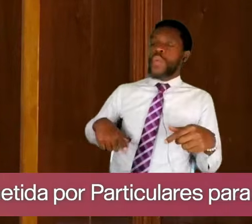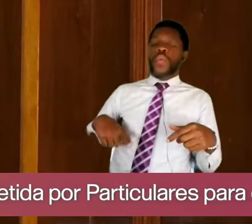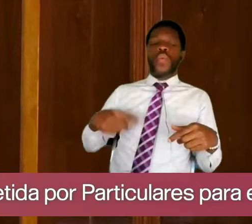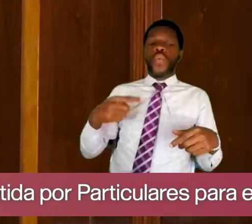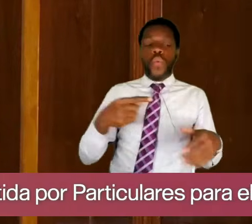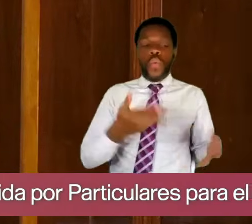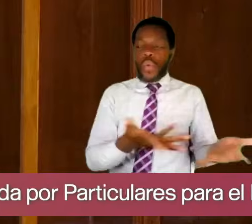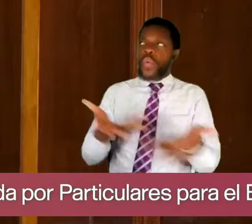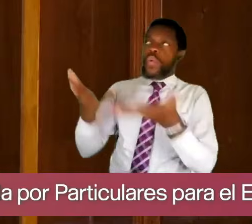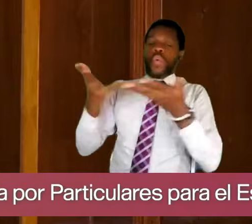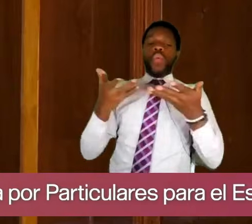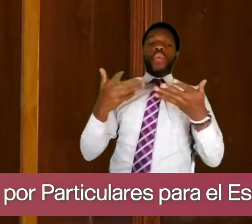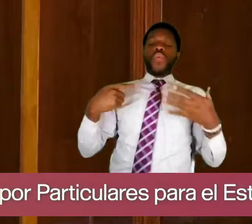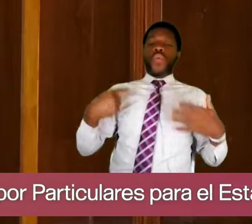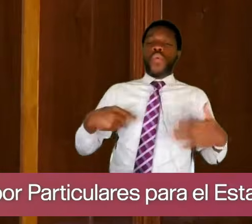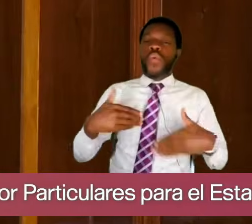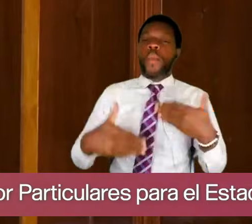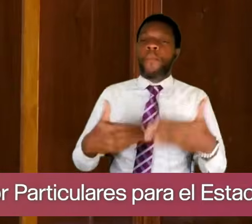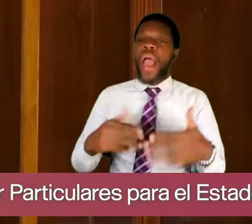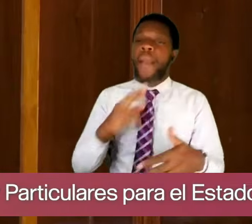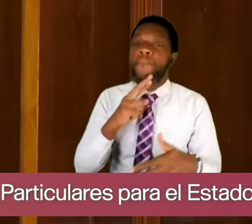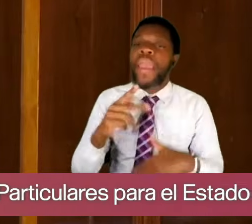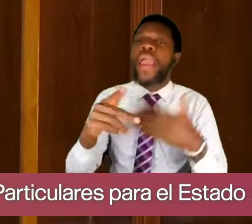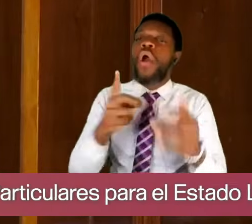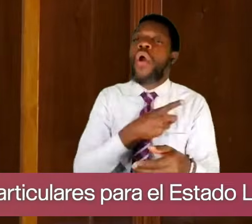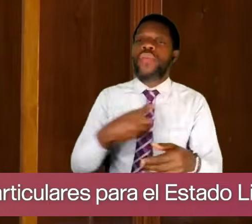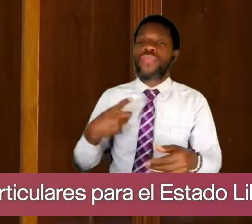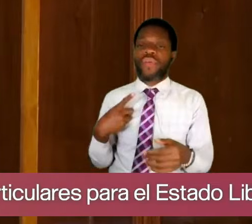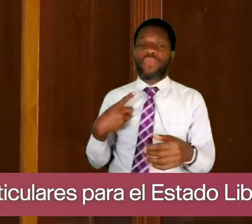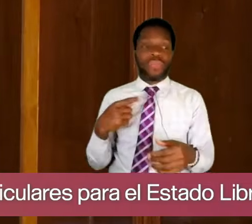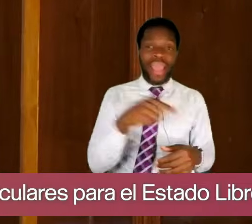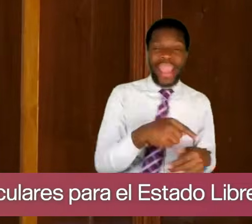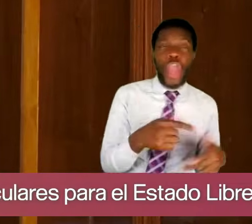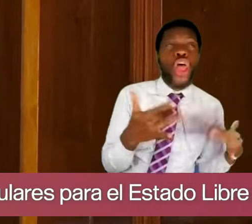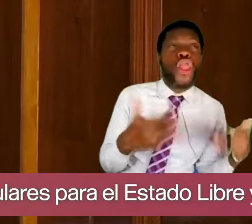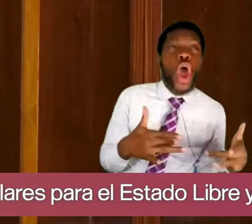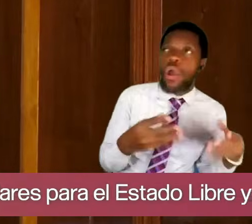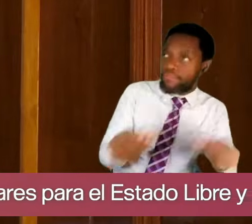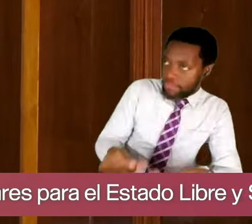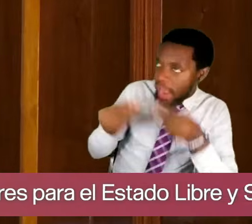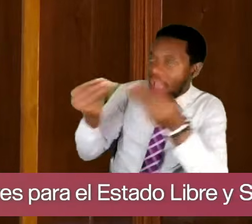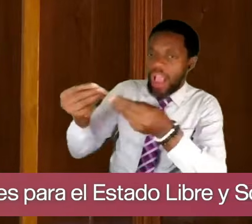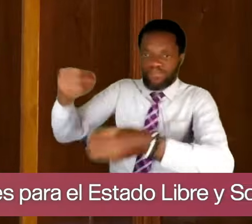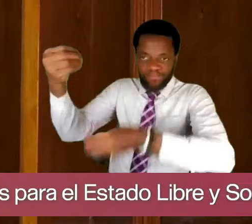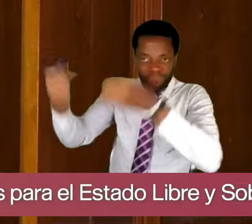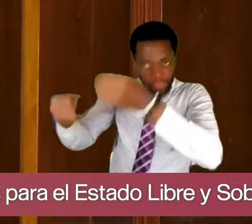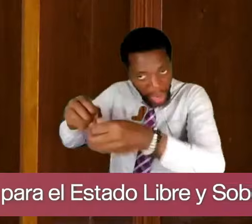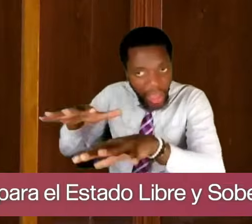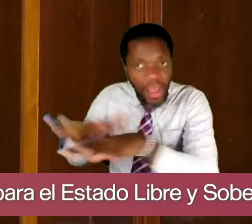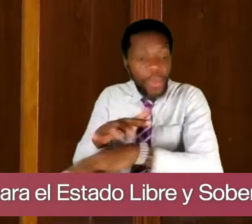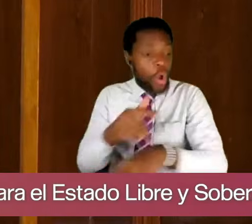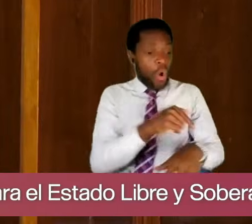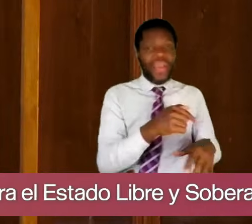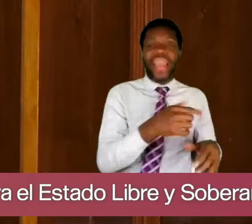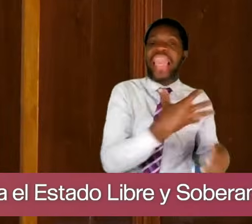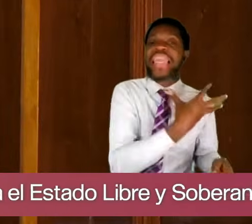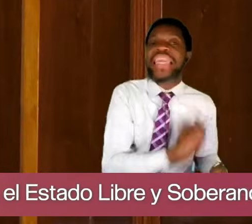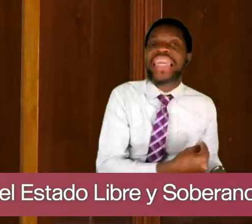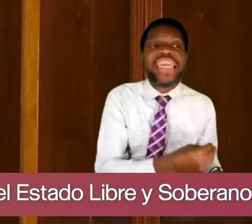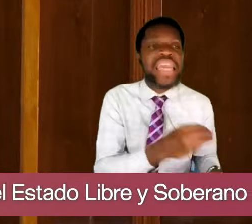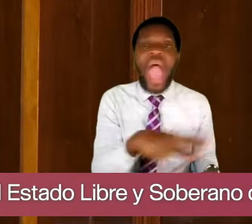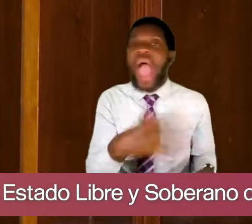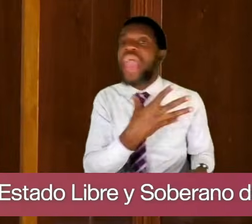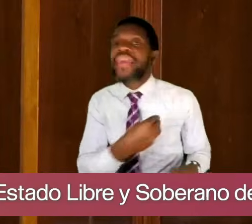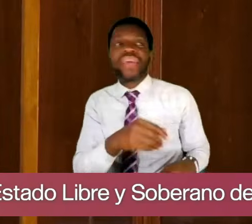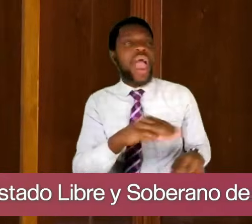manera. Han llevado el dolor a los tribunales, han hecho que los nombres de sus hijas se escuchen en las más